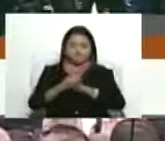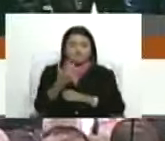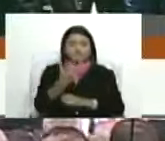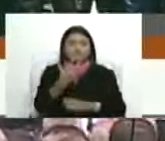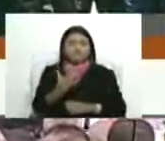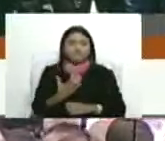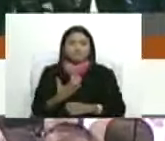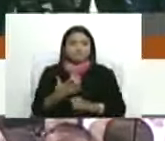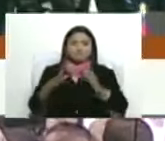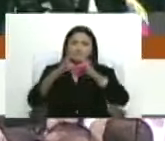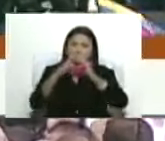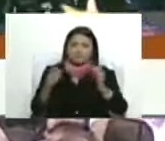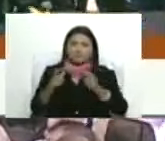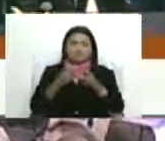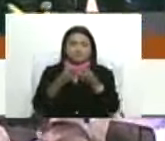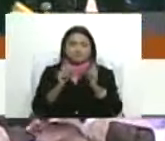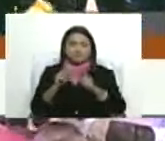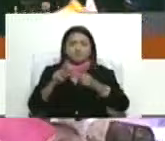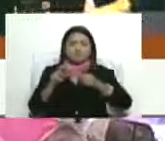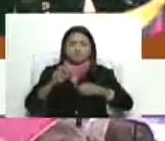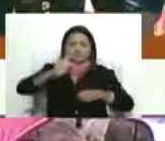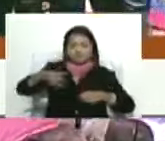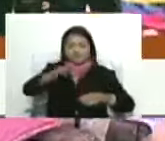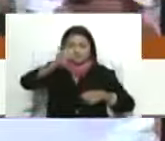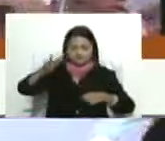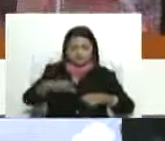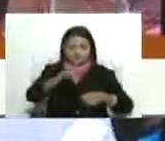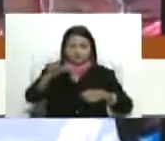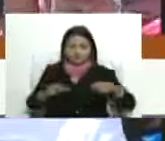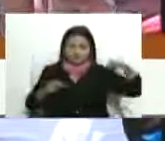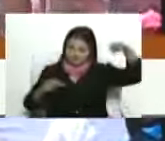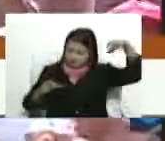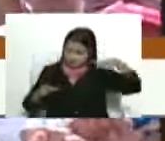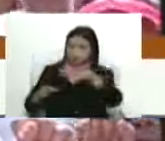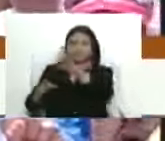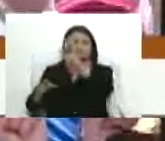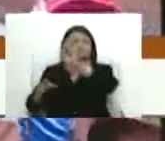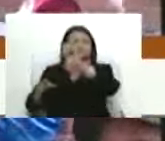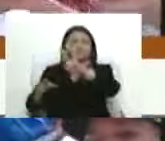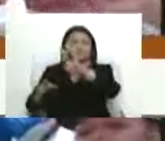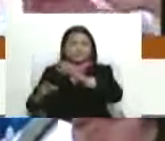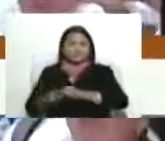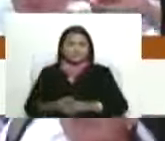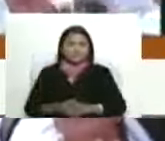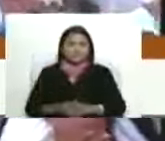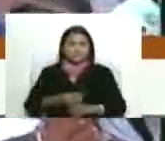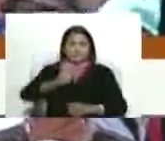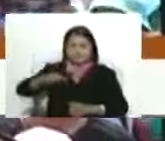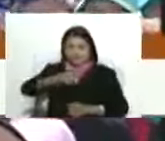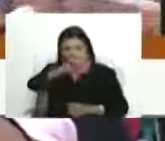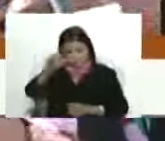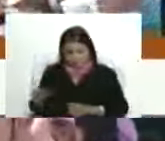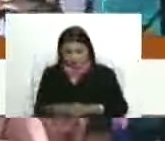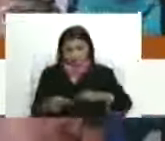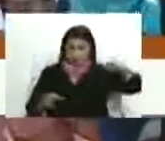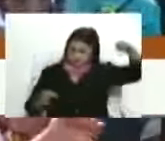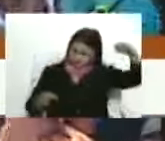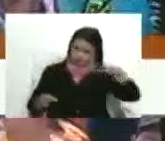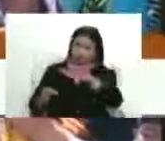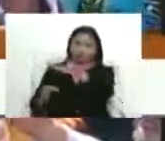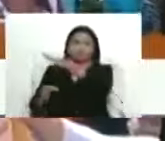con una sola voz El Sol de Venezuela nace en esquivo el sol de